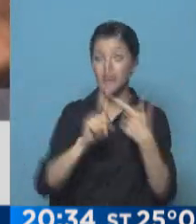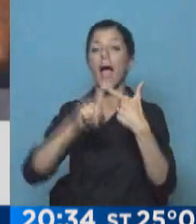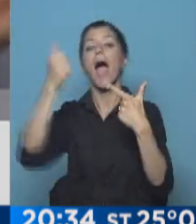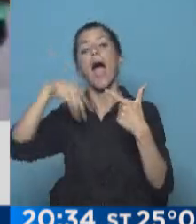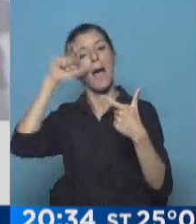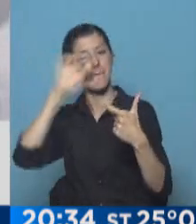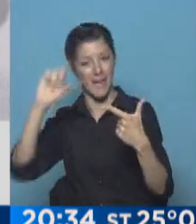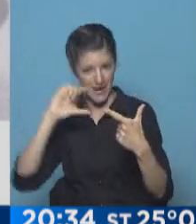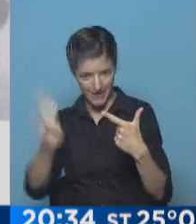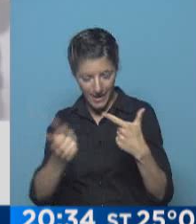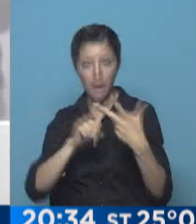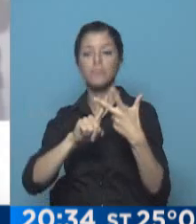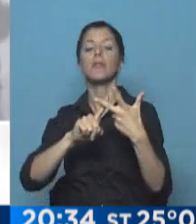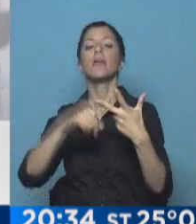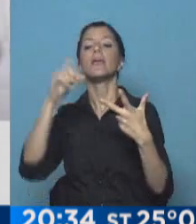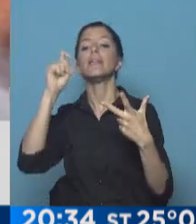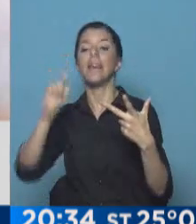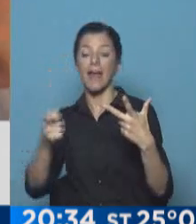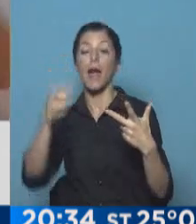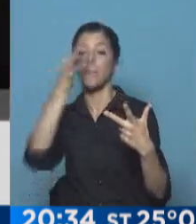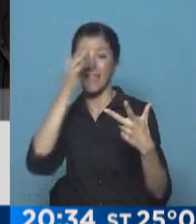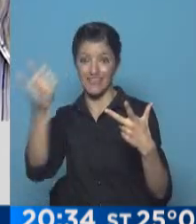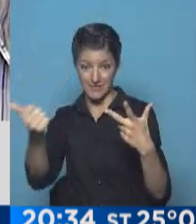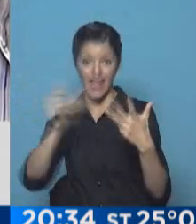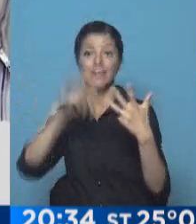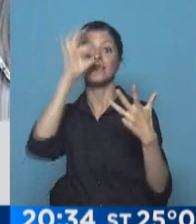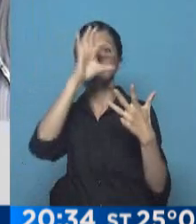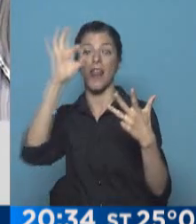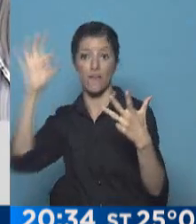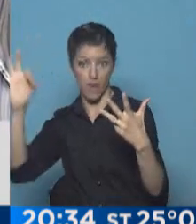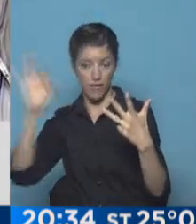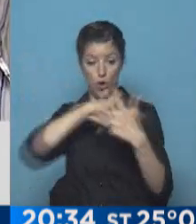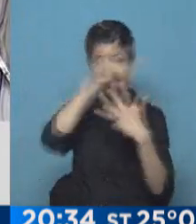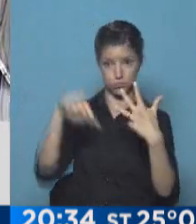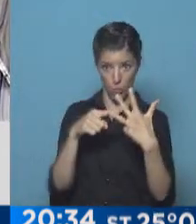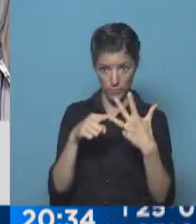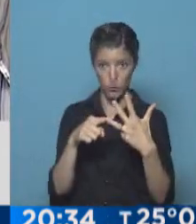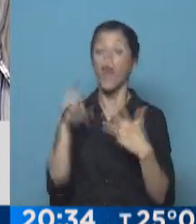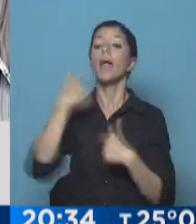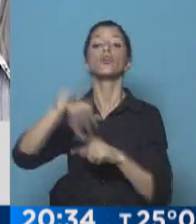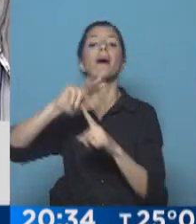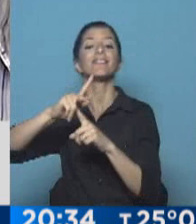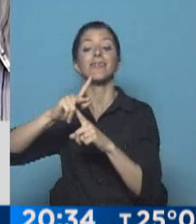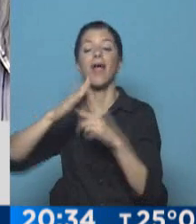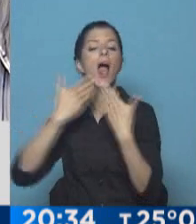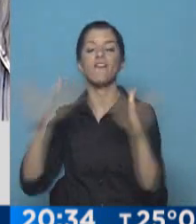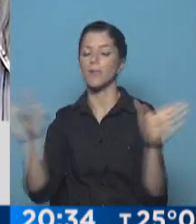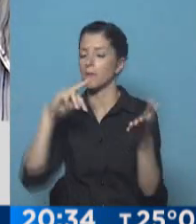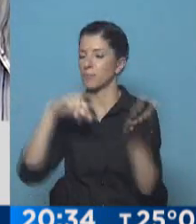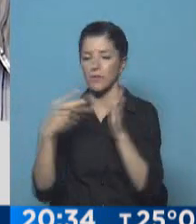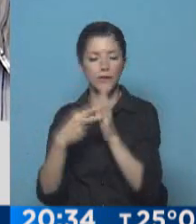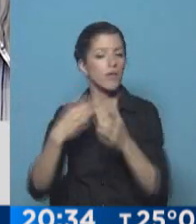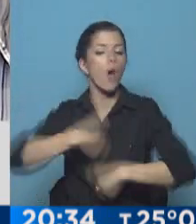América Telefe y Canal 26, entre otros medios. La transmisión va a ser por señal abierta. Esto significa que cualquier canal